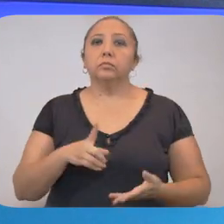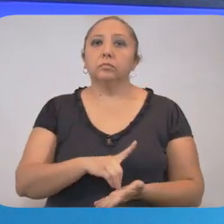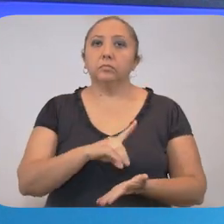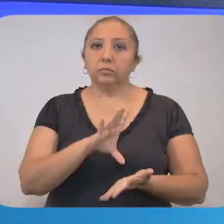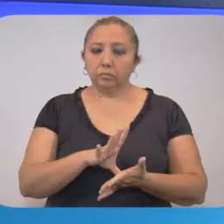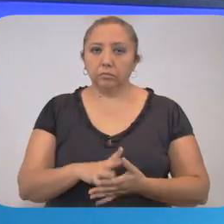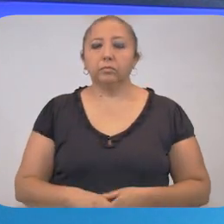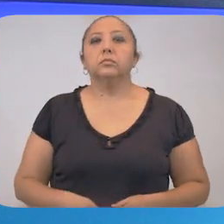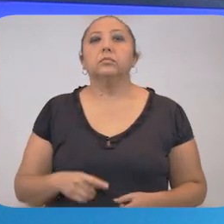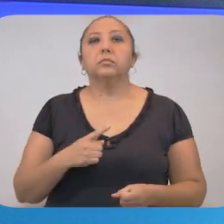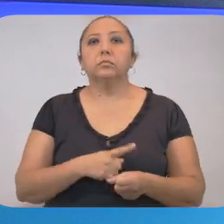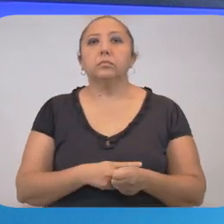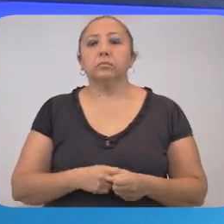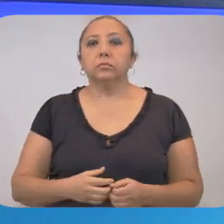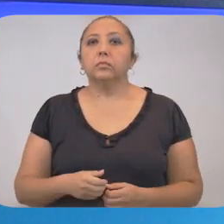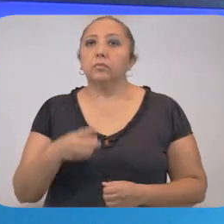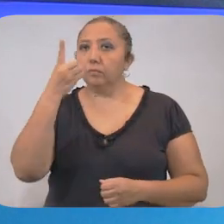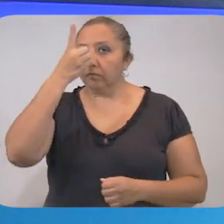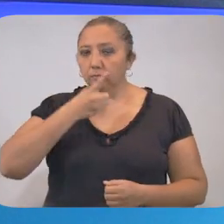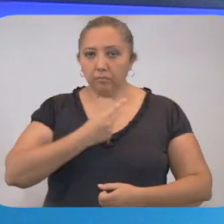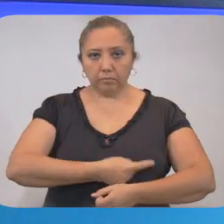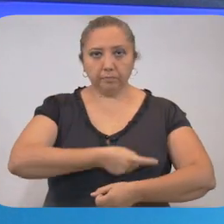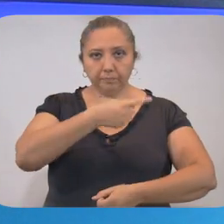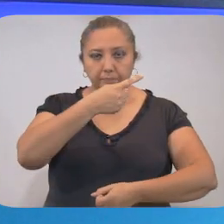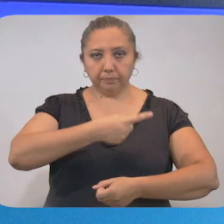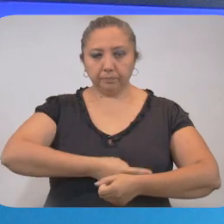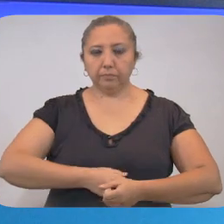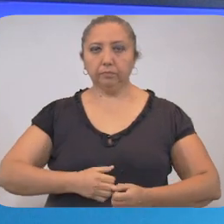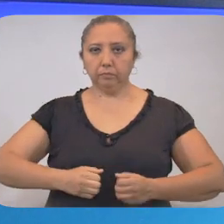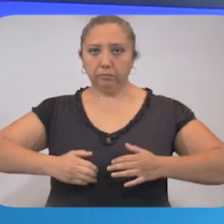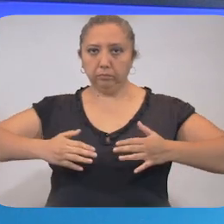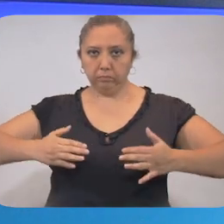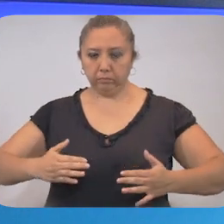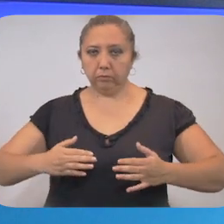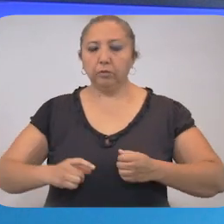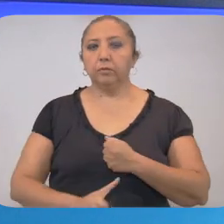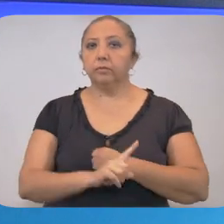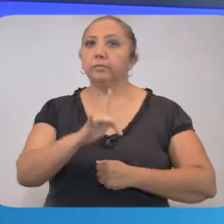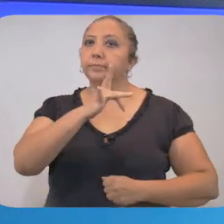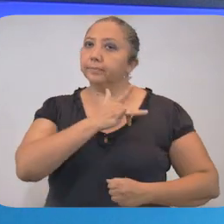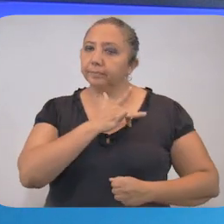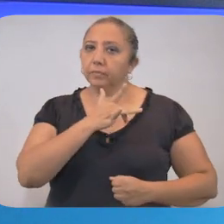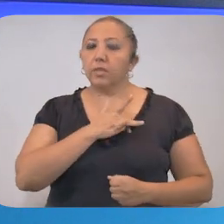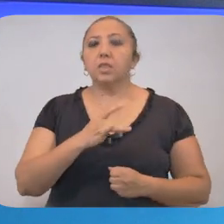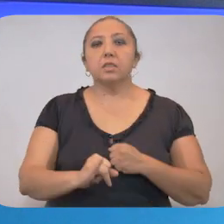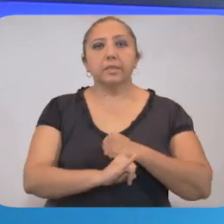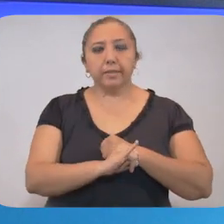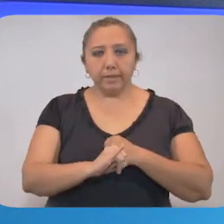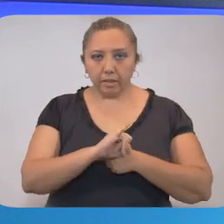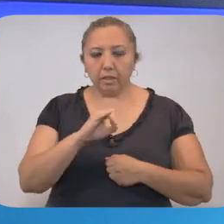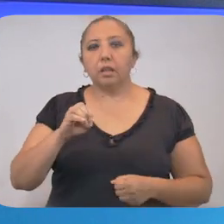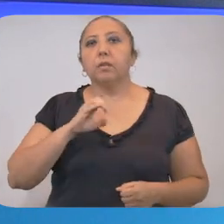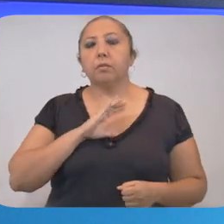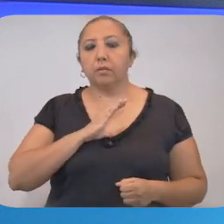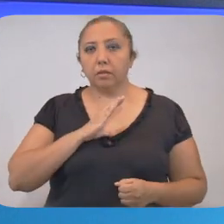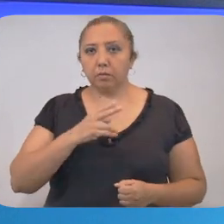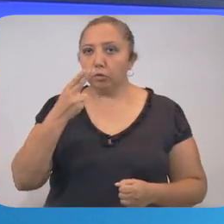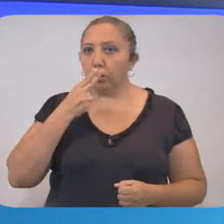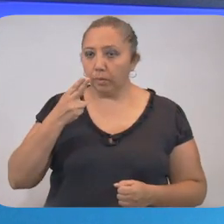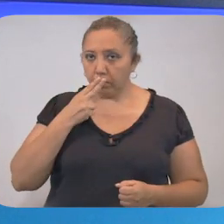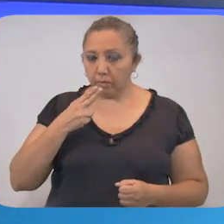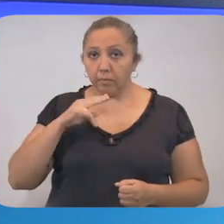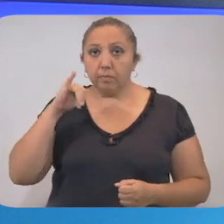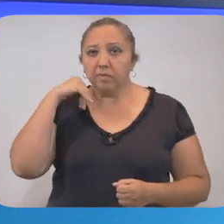discapacidad, personas con padecimientos como diabetes, hipertensión, sobrepeso, problemas cardíacos, VIH, cáncer o tabaquismo,